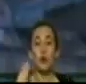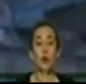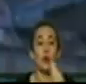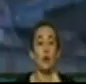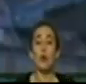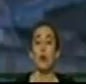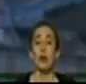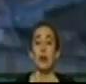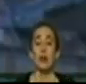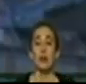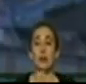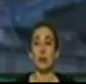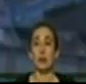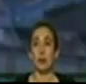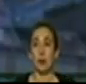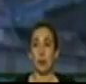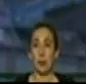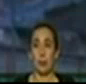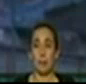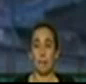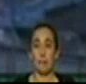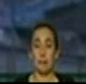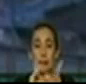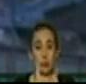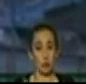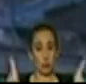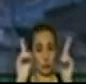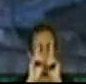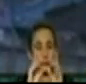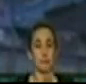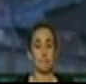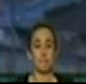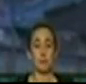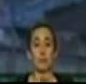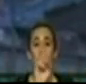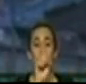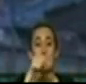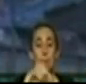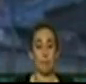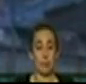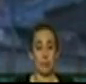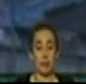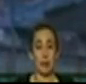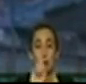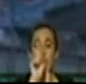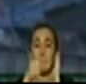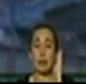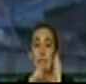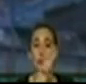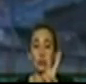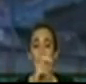Alexandra Ocles de la Secretaría de Gestión de Riesgos. 1.211 casos confirmados,